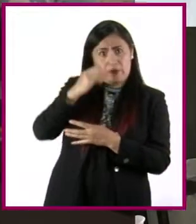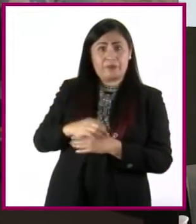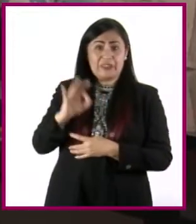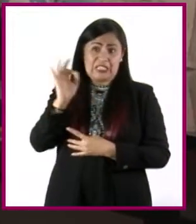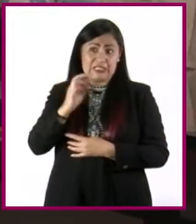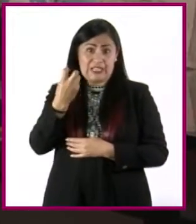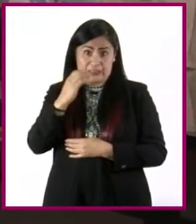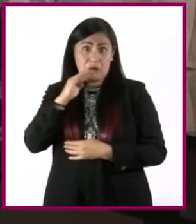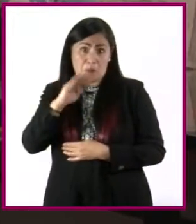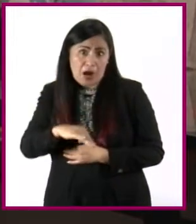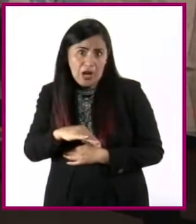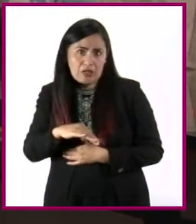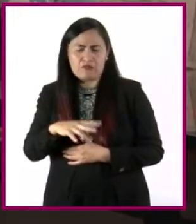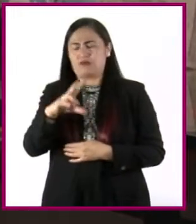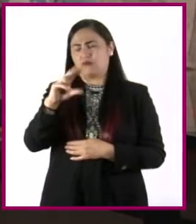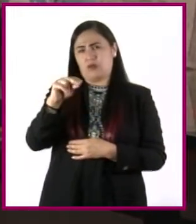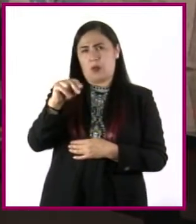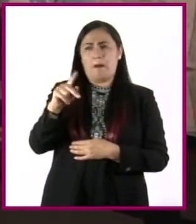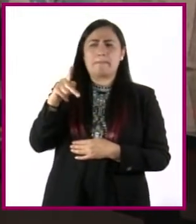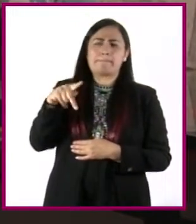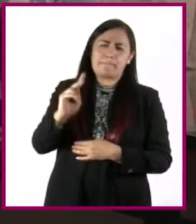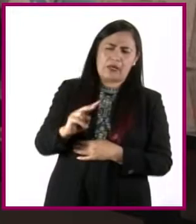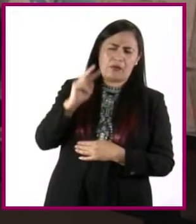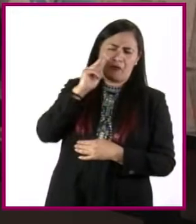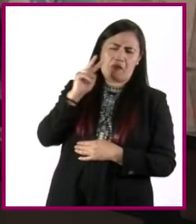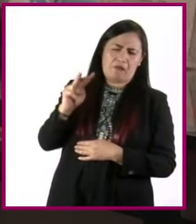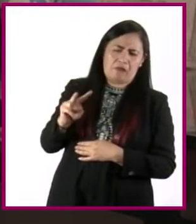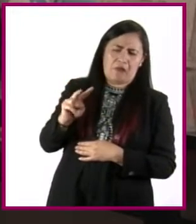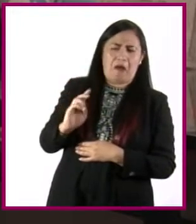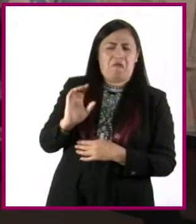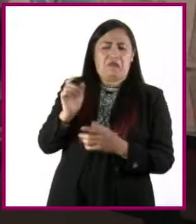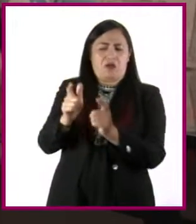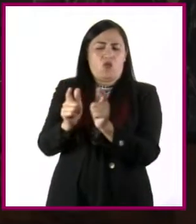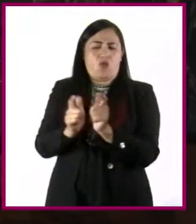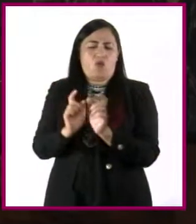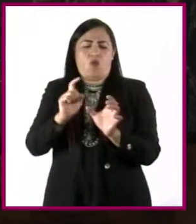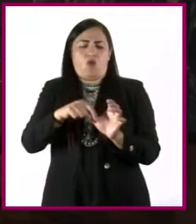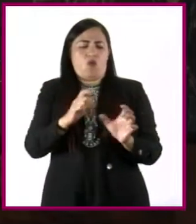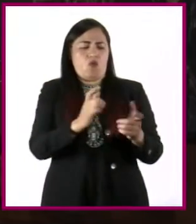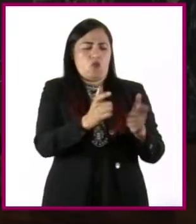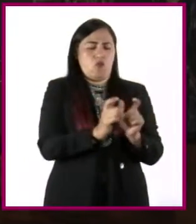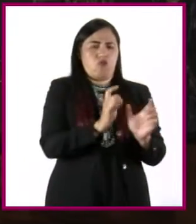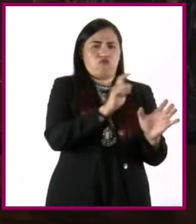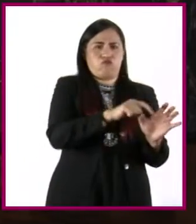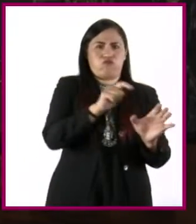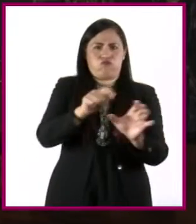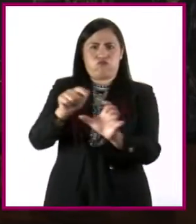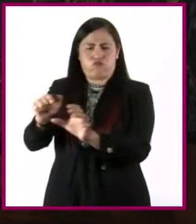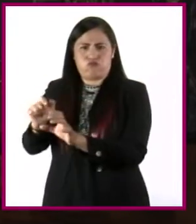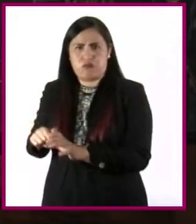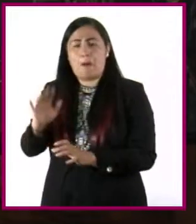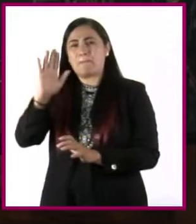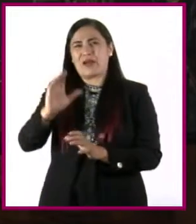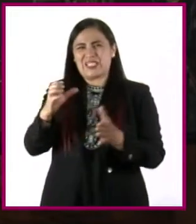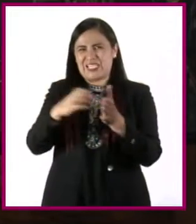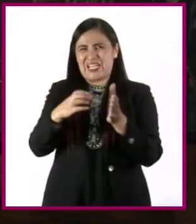tan malo, pero de que ponemos a las personas en clasificaciones, las ponemos. Como si los metiéramos en una